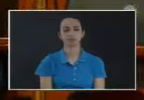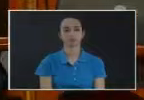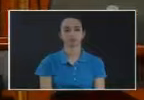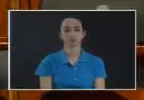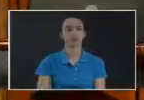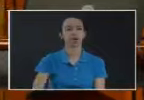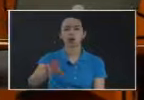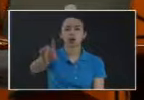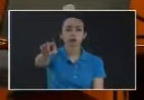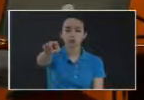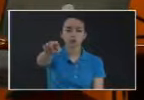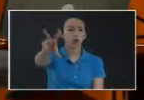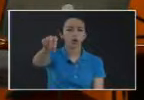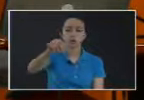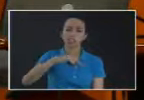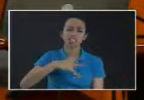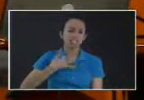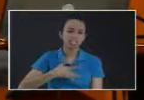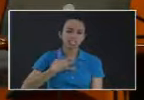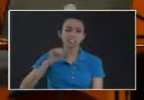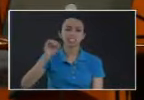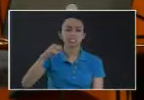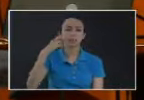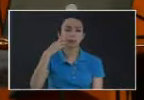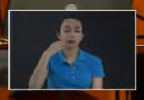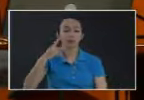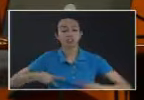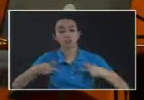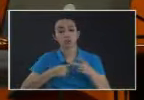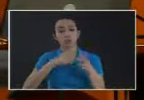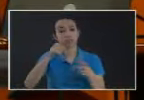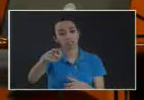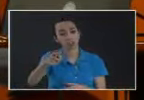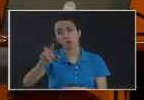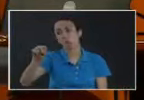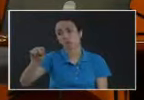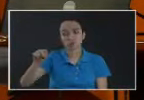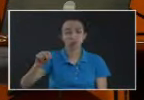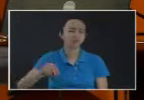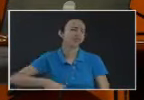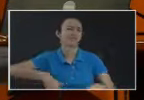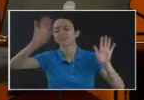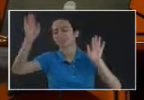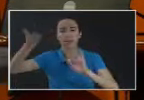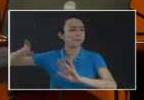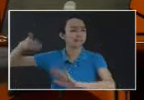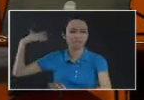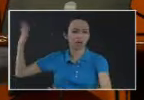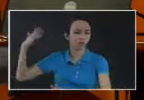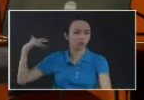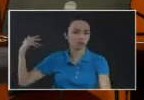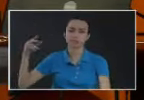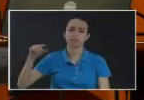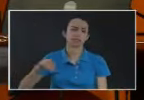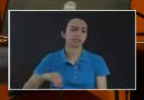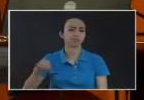No te sientas triste si papá vivió contigo, no vivió, ya estuvo. Nada